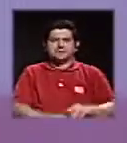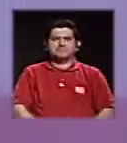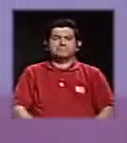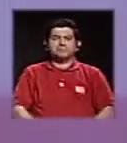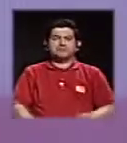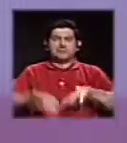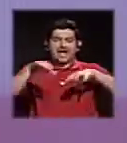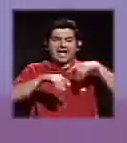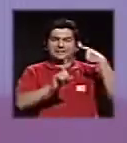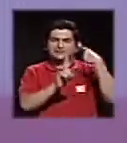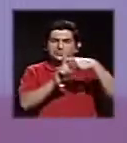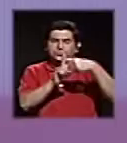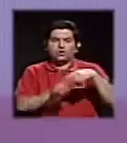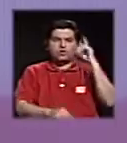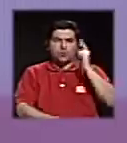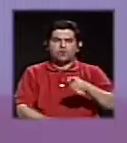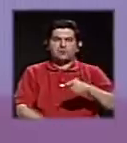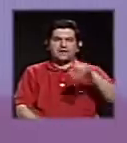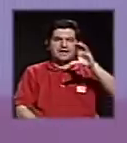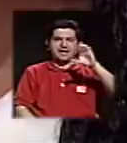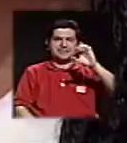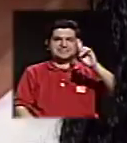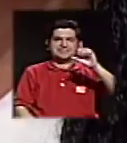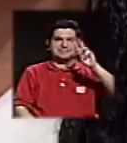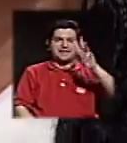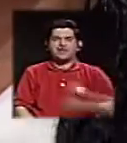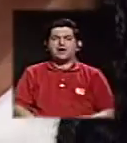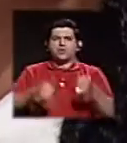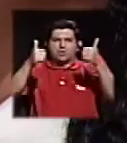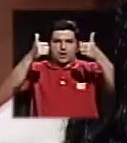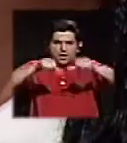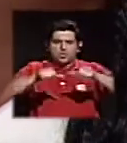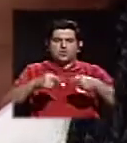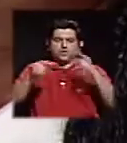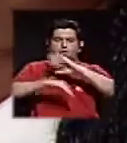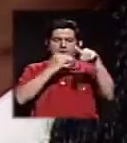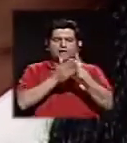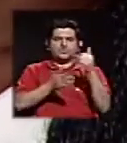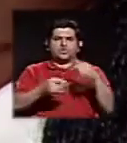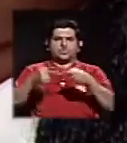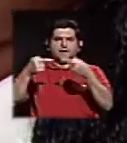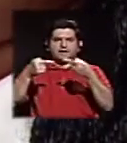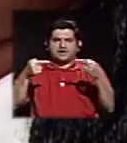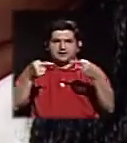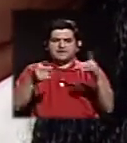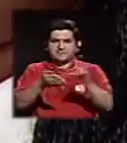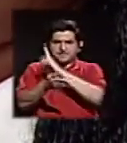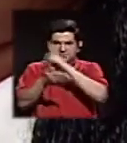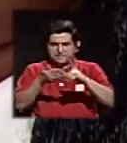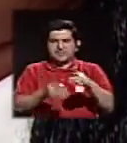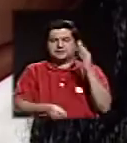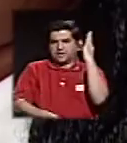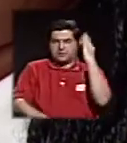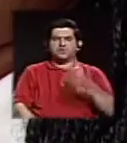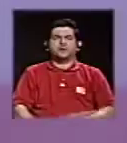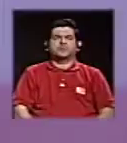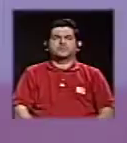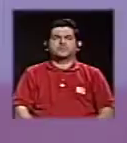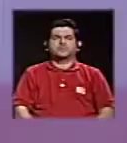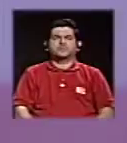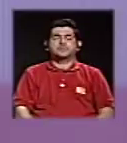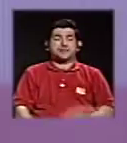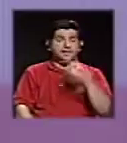afirmativa como lo obliga la ciudad la convención contra todas las formas de discriminación de la mujer y